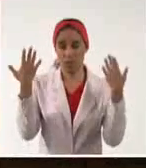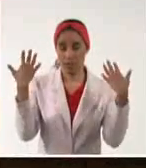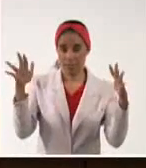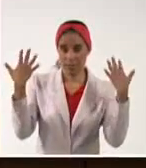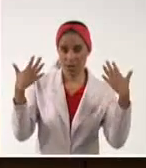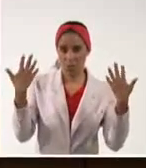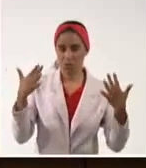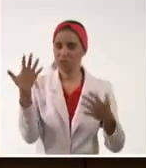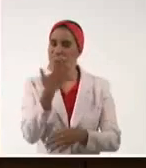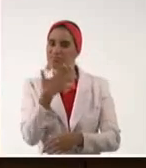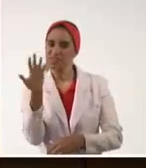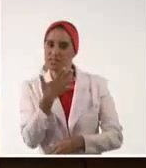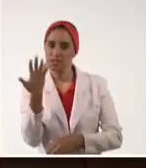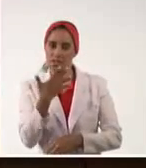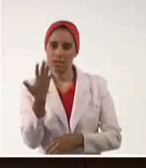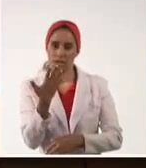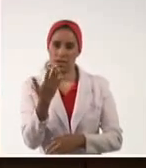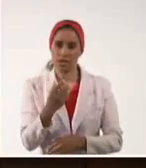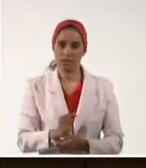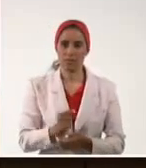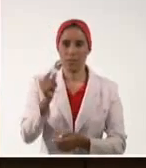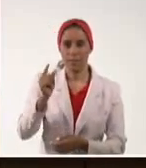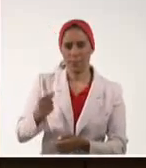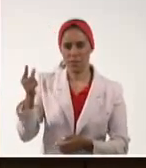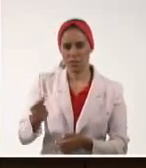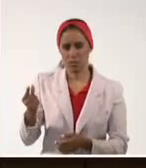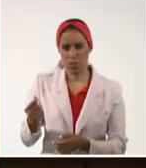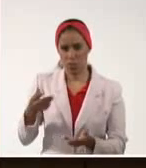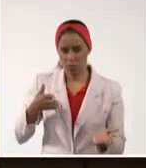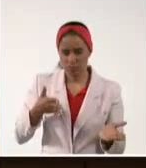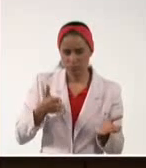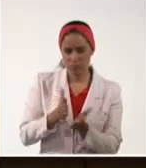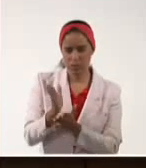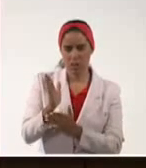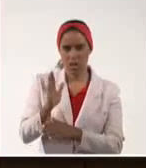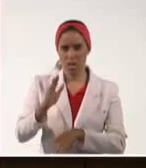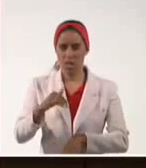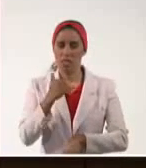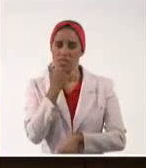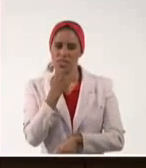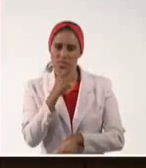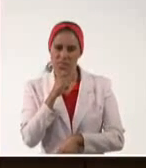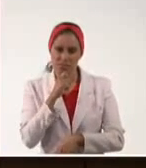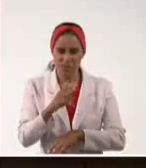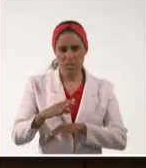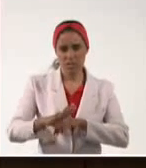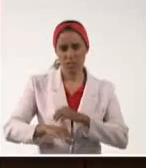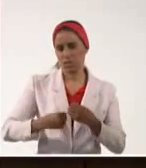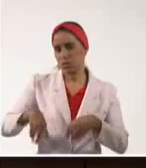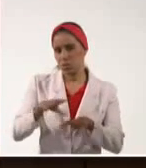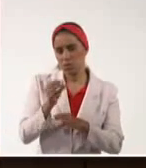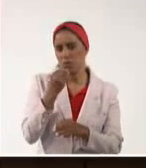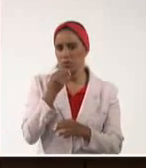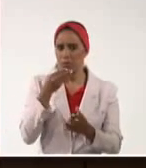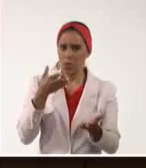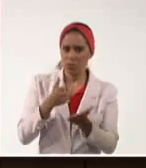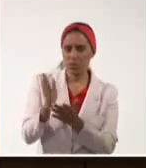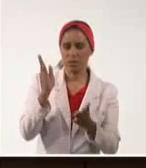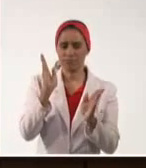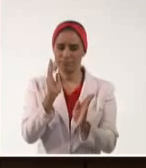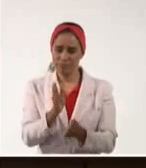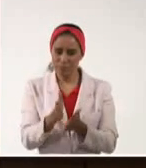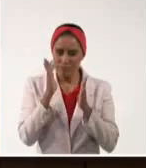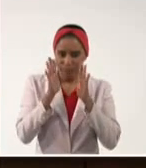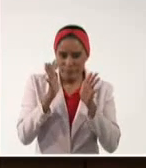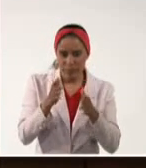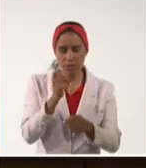para quienes han resistido a pie firme las dificultades, carencias y hasta las insensibilidades de quienes